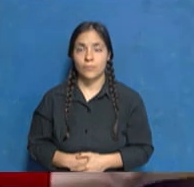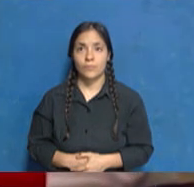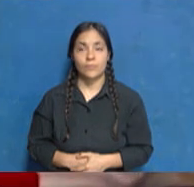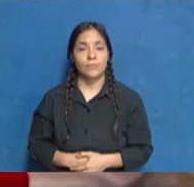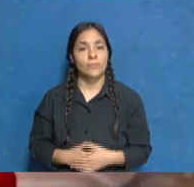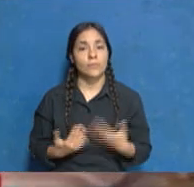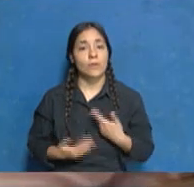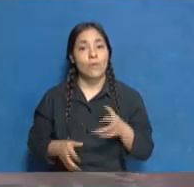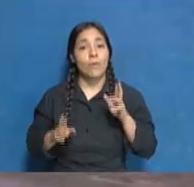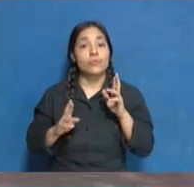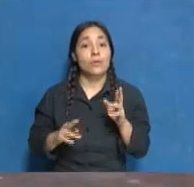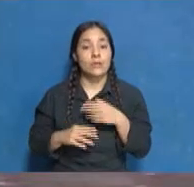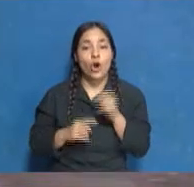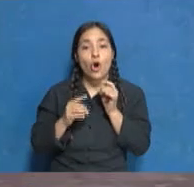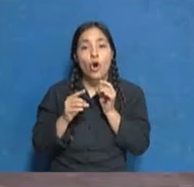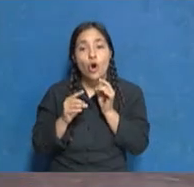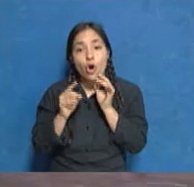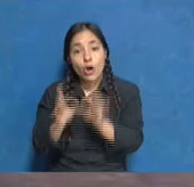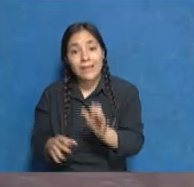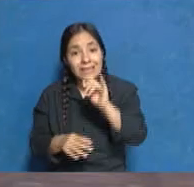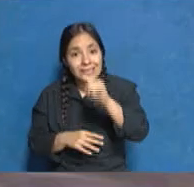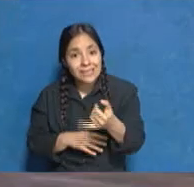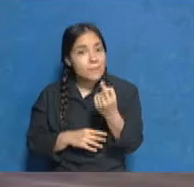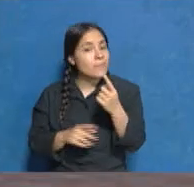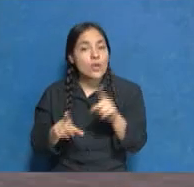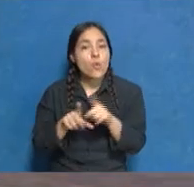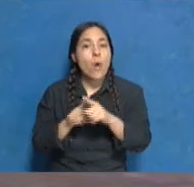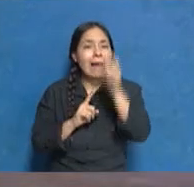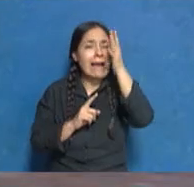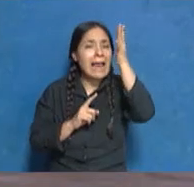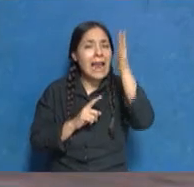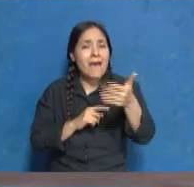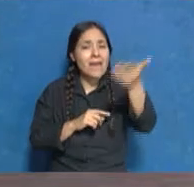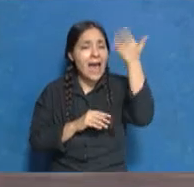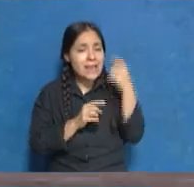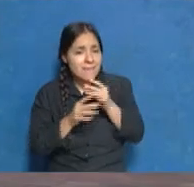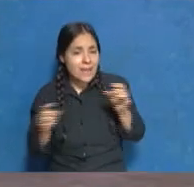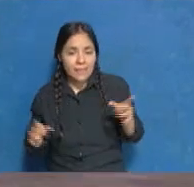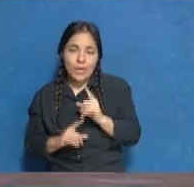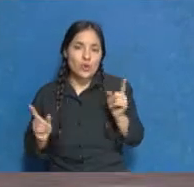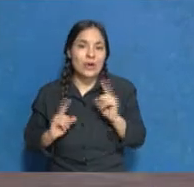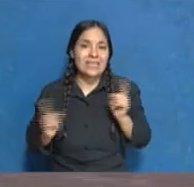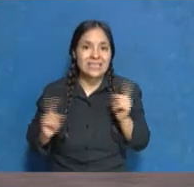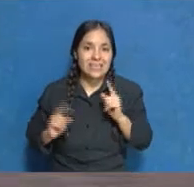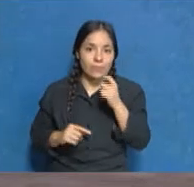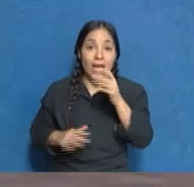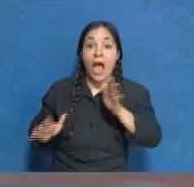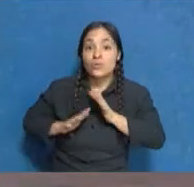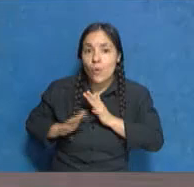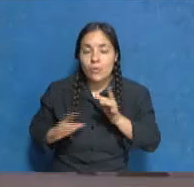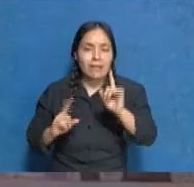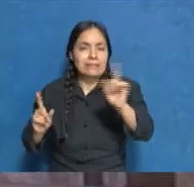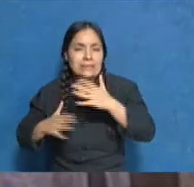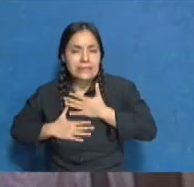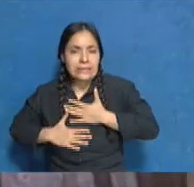suerte es contagiosa, pero no es tan grave como la que vivimos en la pandemia, que sin duda nos asusta, nos alarma. Bueno,